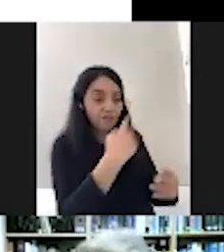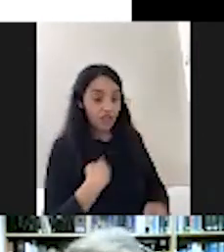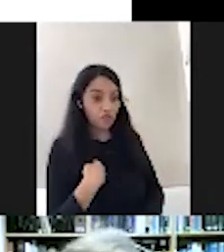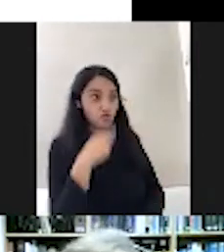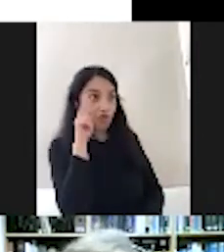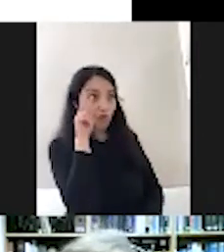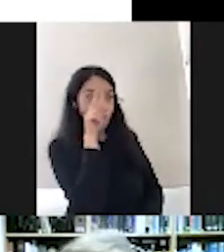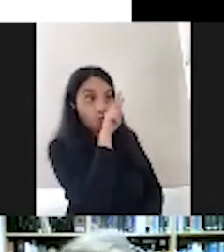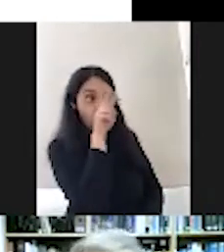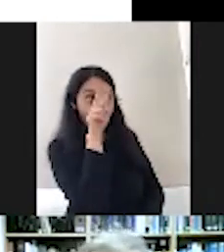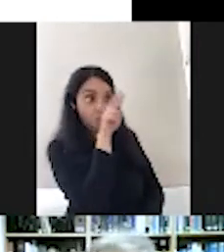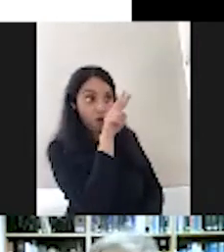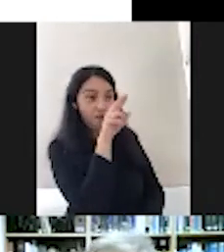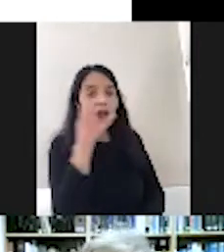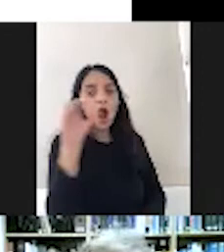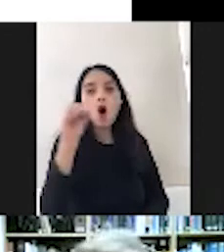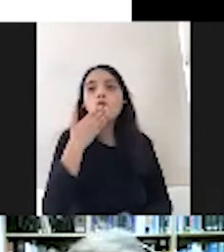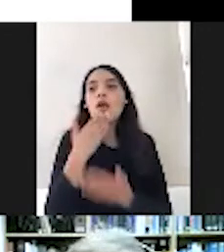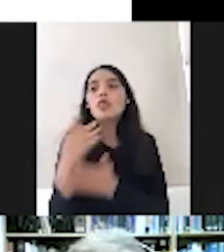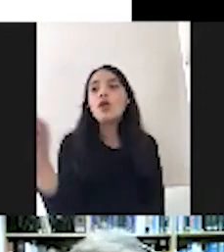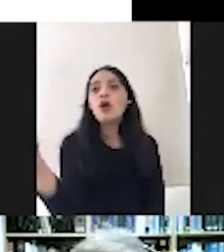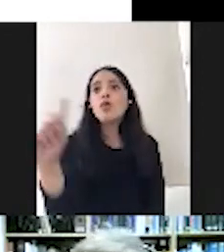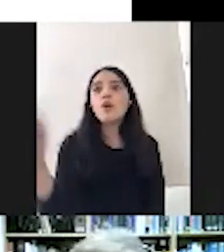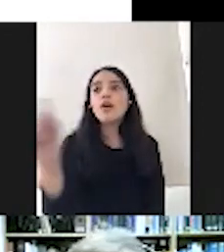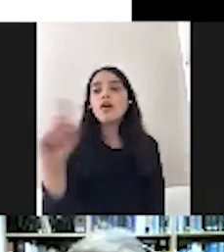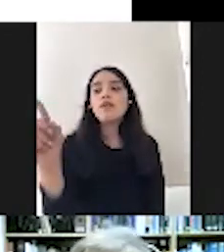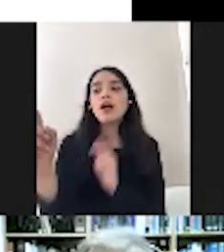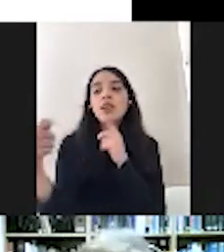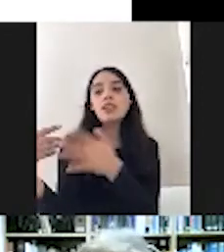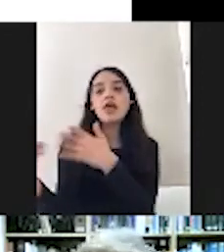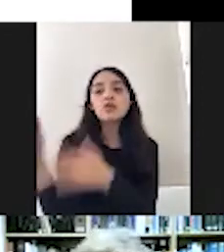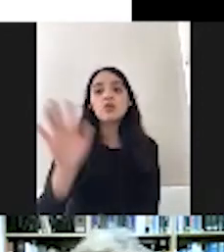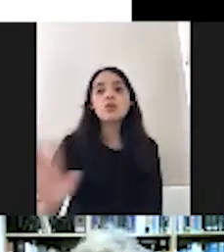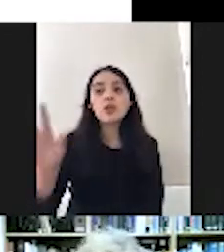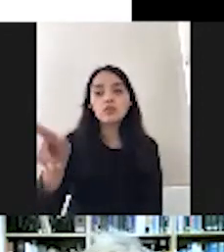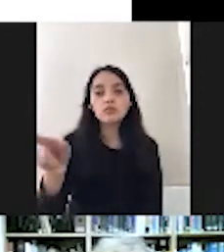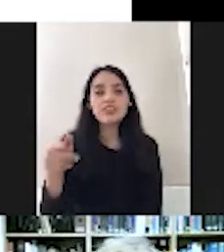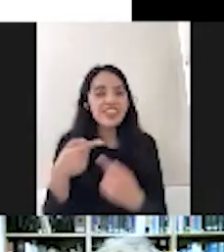y apareció el estímulo o cuando yo estaba mirando a la nada y de repente aparece un estímulo?